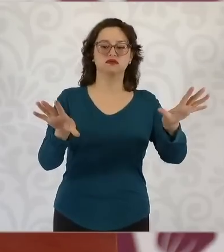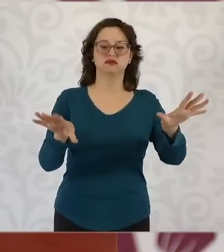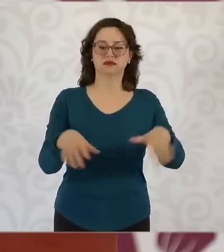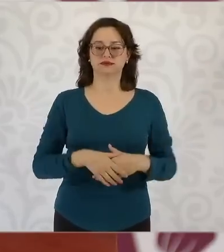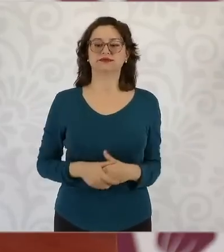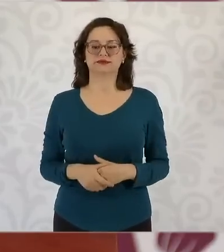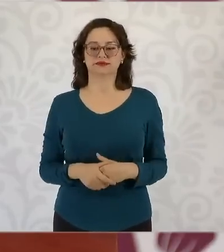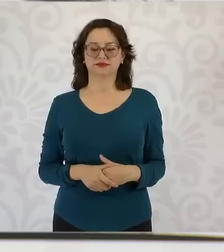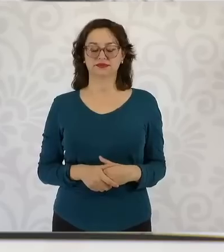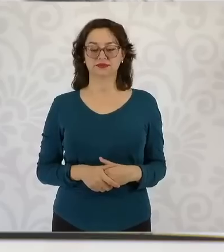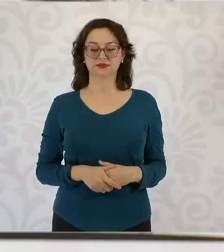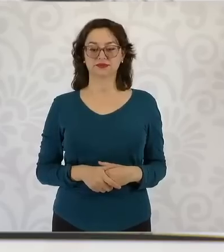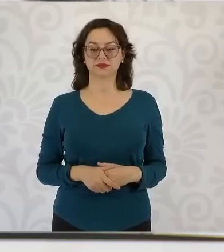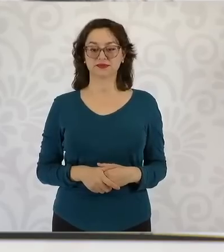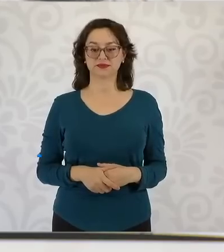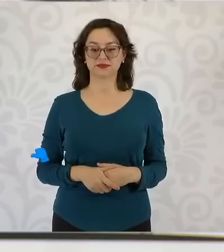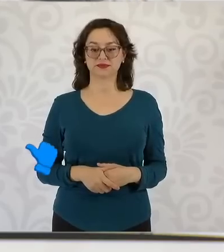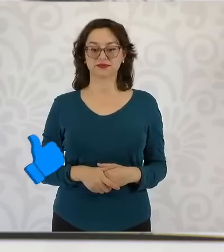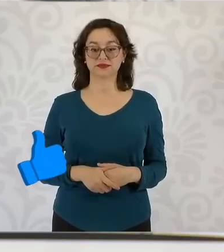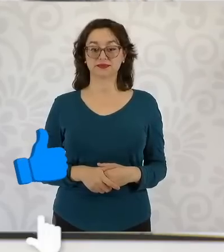empieza una tendencia. Entonces,